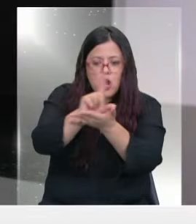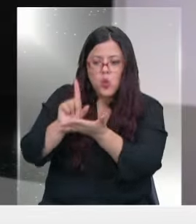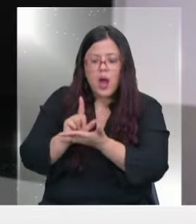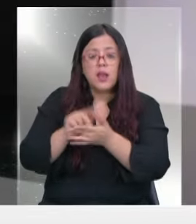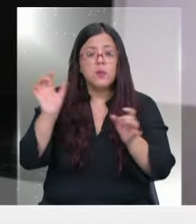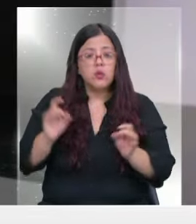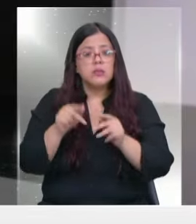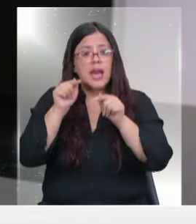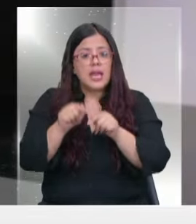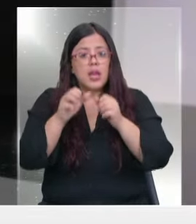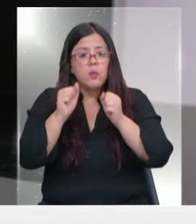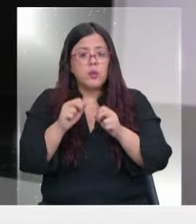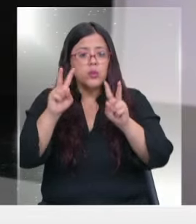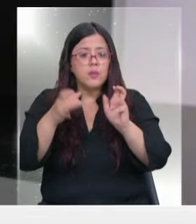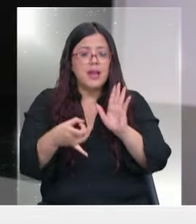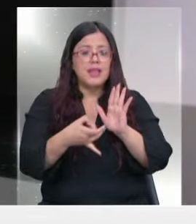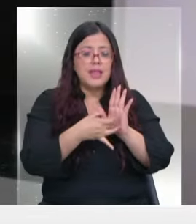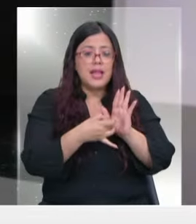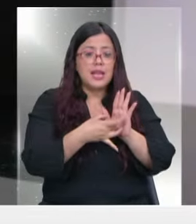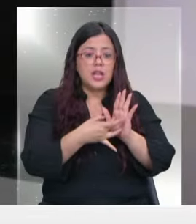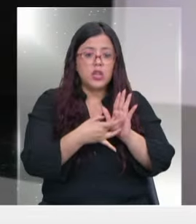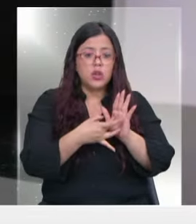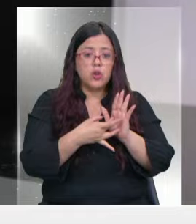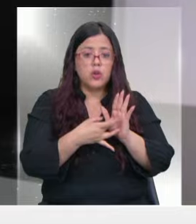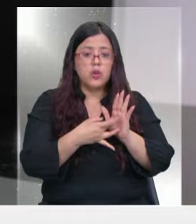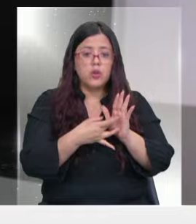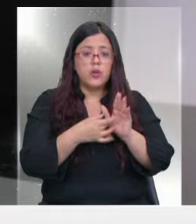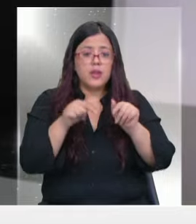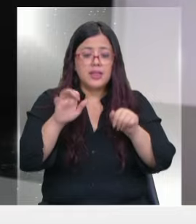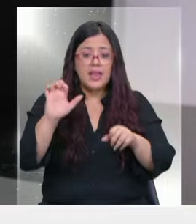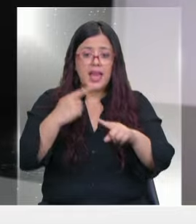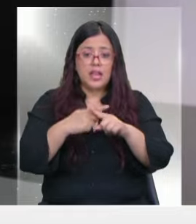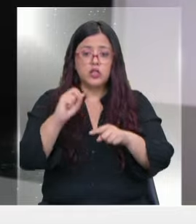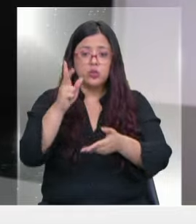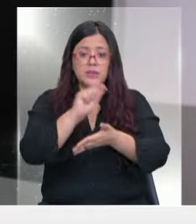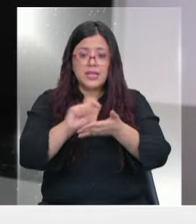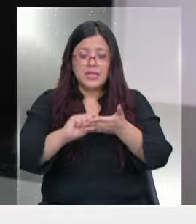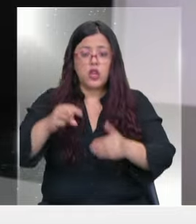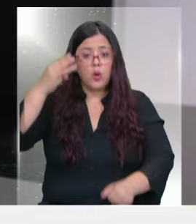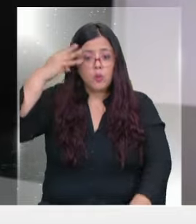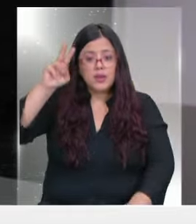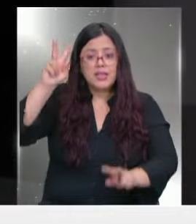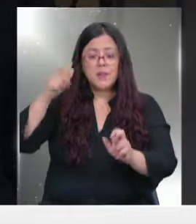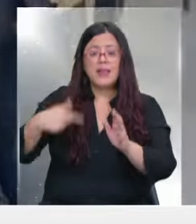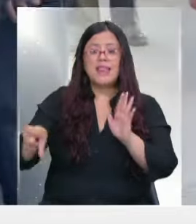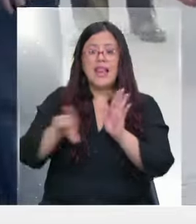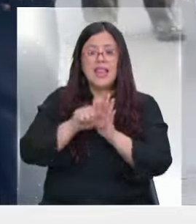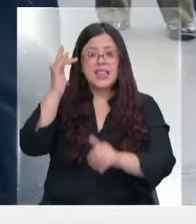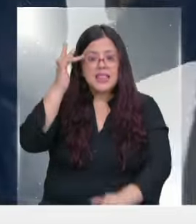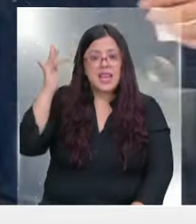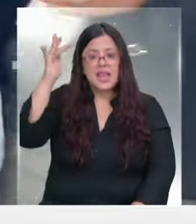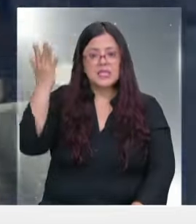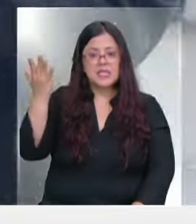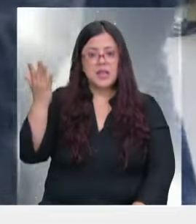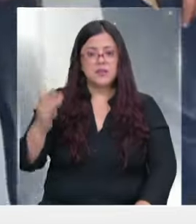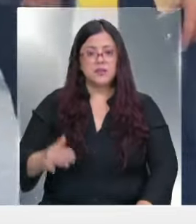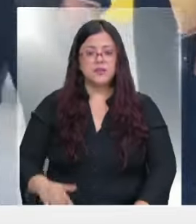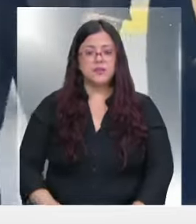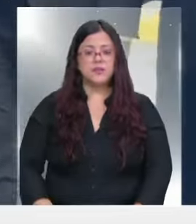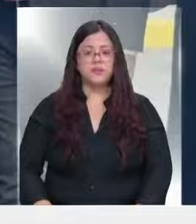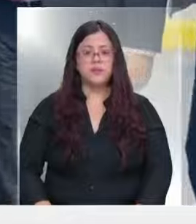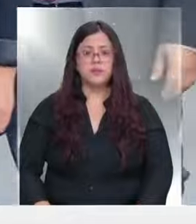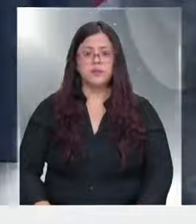inclusive una infracción por parte ahora del ex subsecretario Monsalve a la ley de inteligencia.